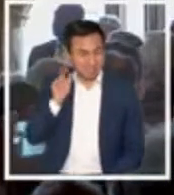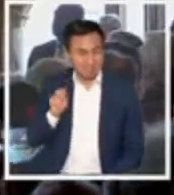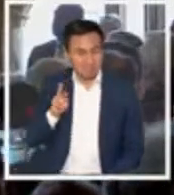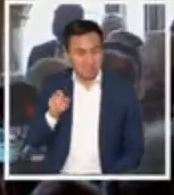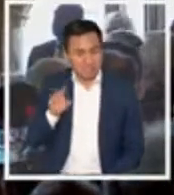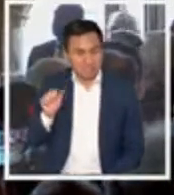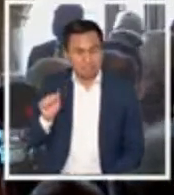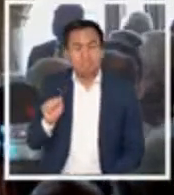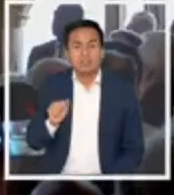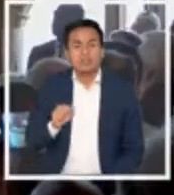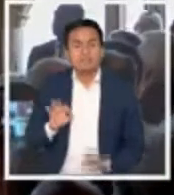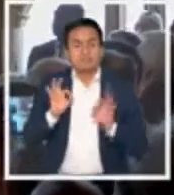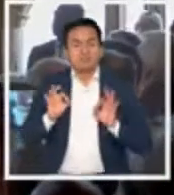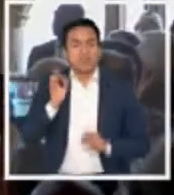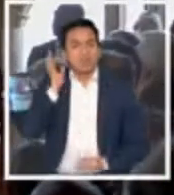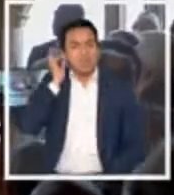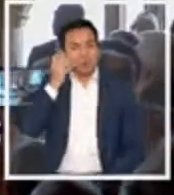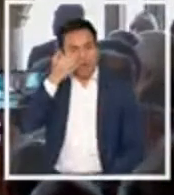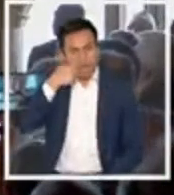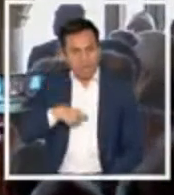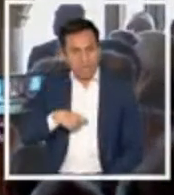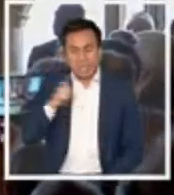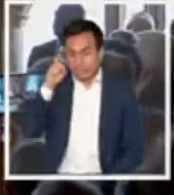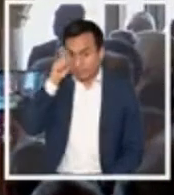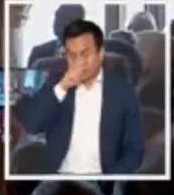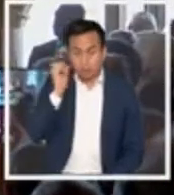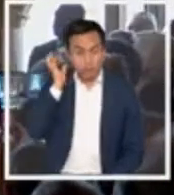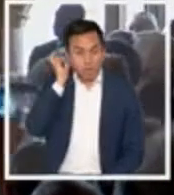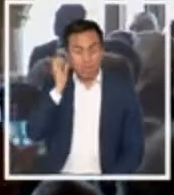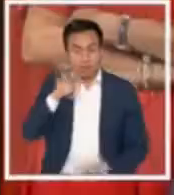tuve el privilegio de ser mujer. Es difícil ser